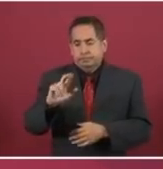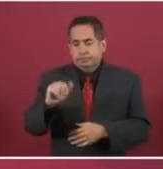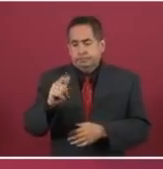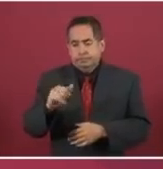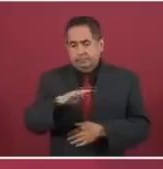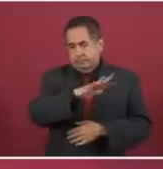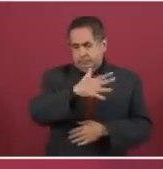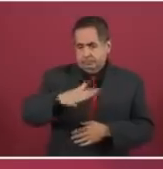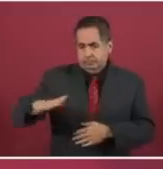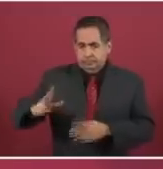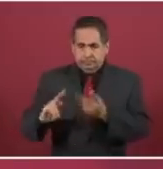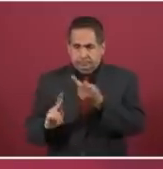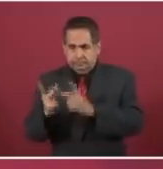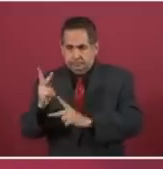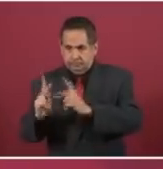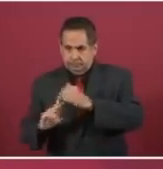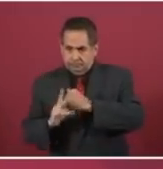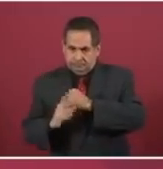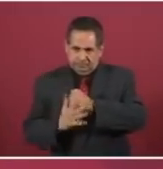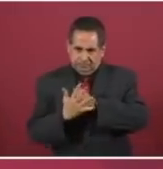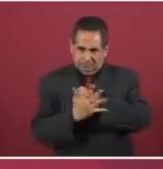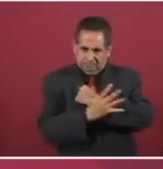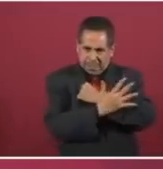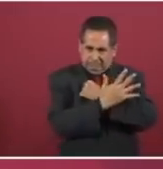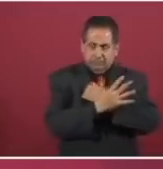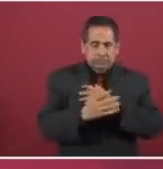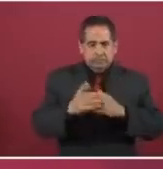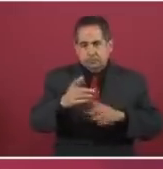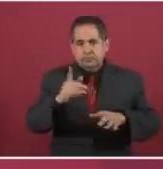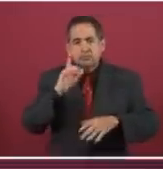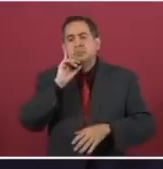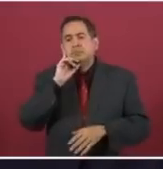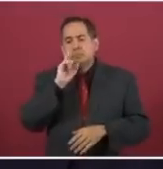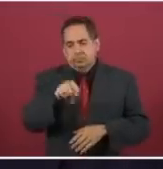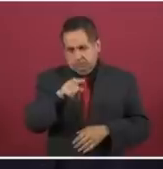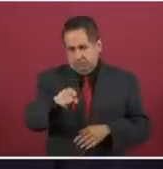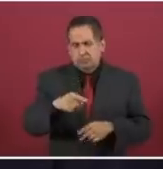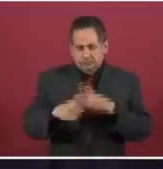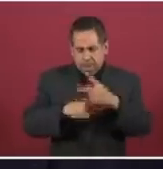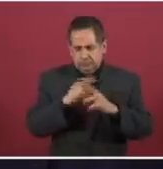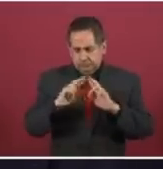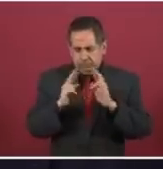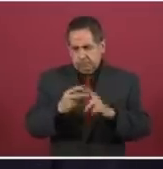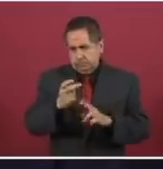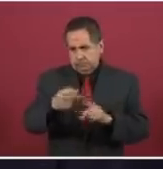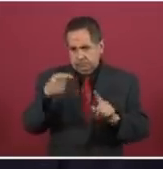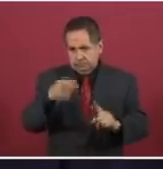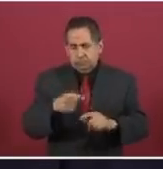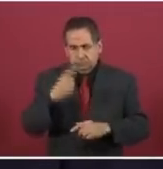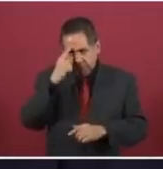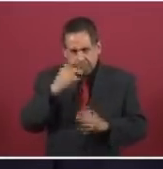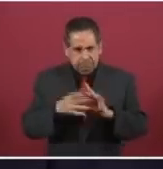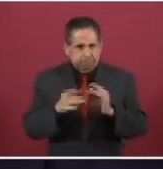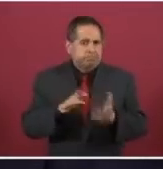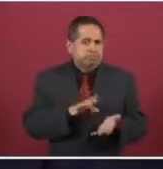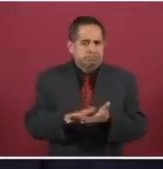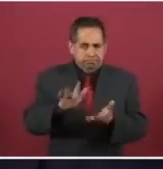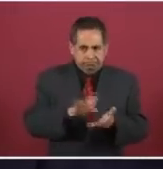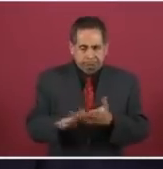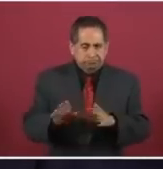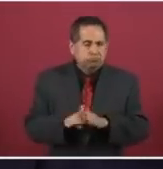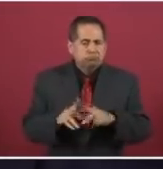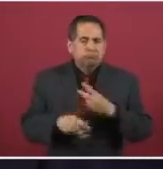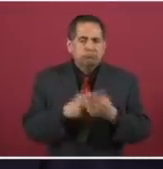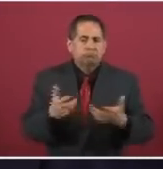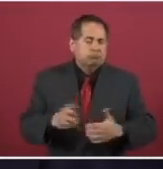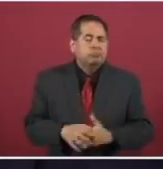del Ejecutivo hizo referencia a la marcha convocada por organizaciones civiles que se llevó a cabo este fin de semana, en la que la gente